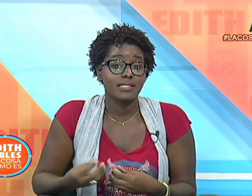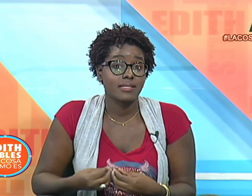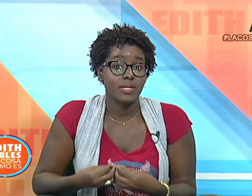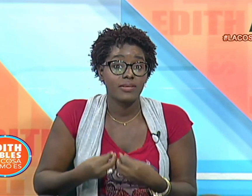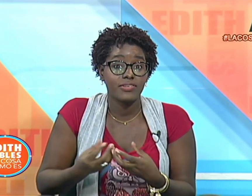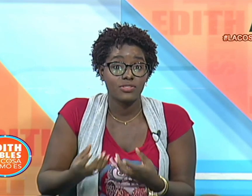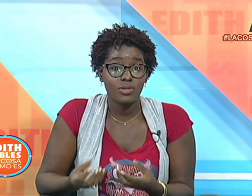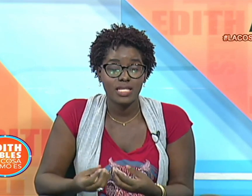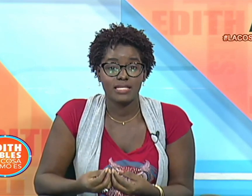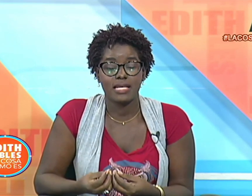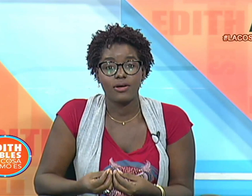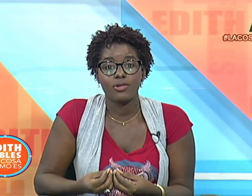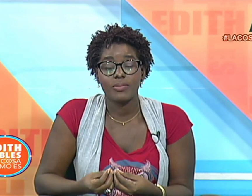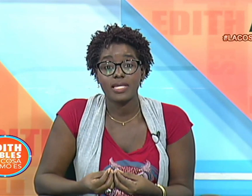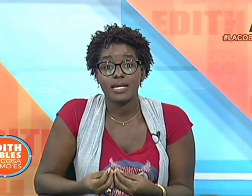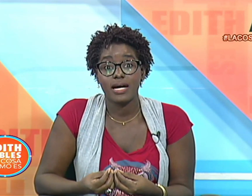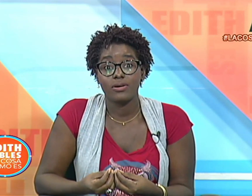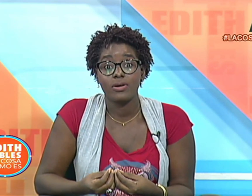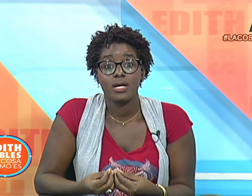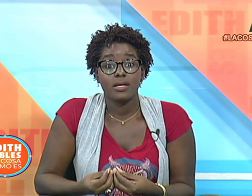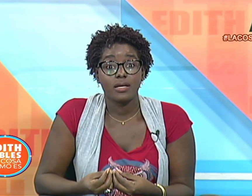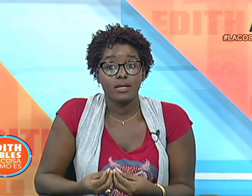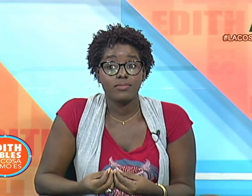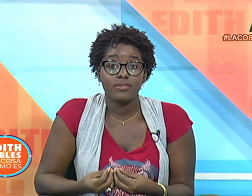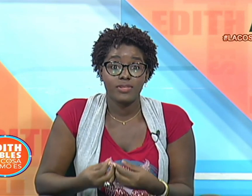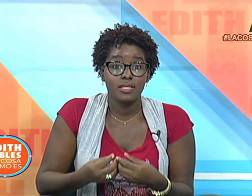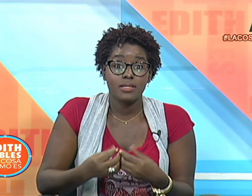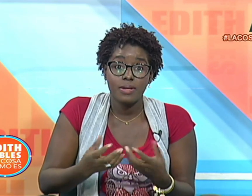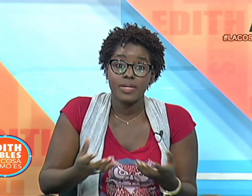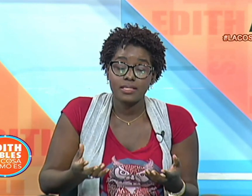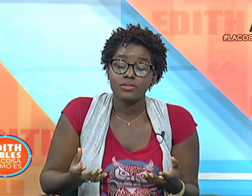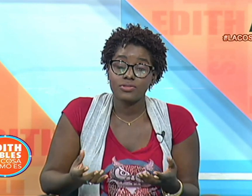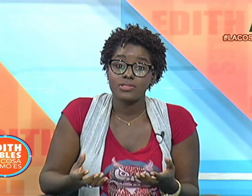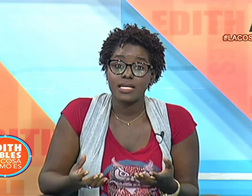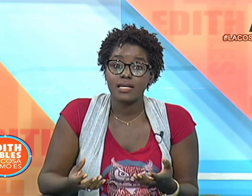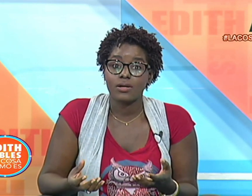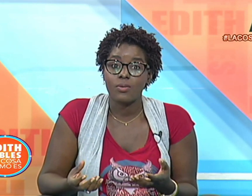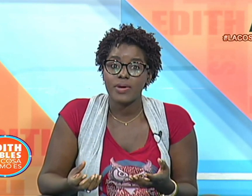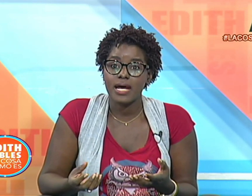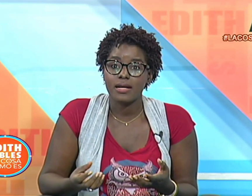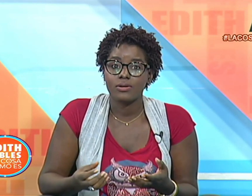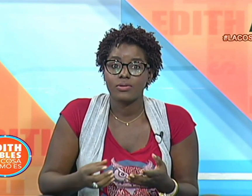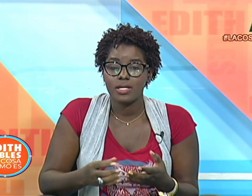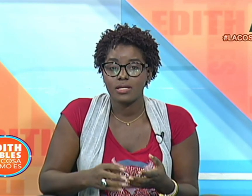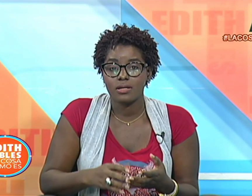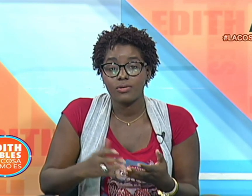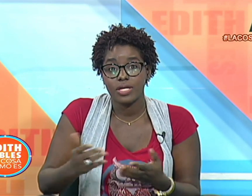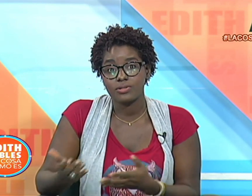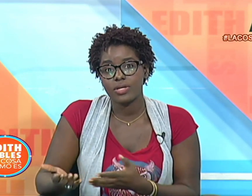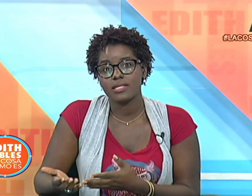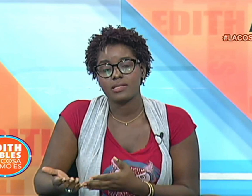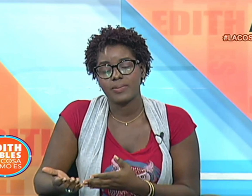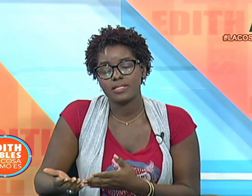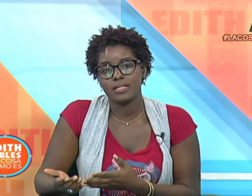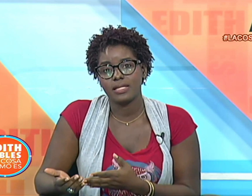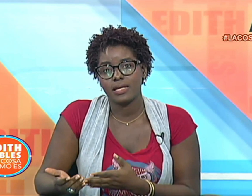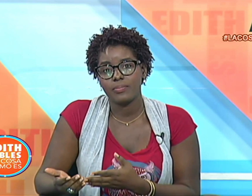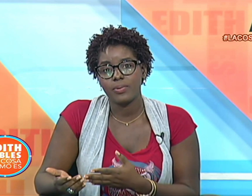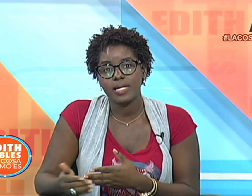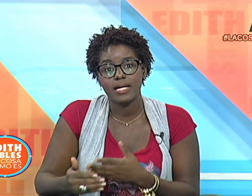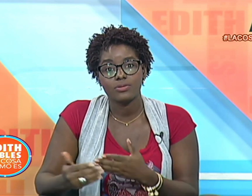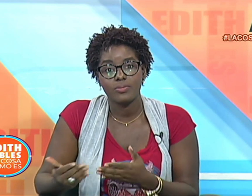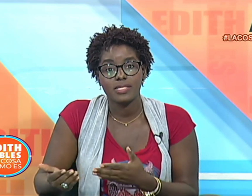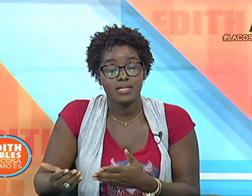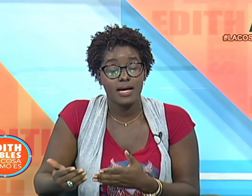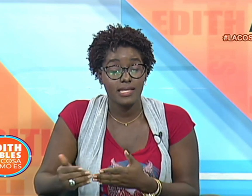de gente que se benefició del estado dominicano definitivamente entonces hay que recuperarlo y con esto que dice el presidente de la